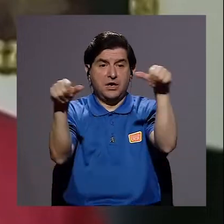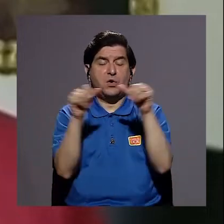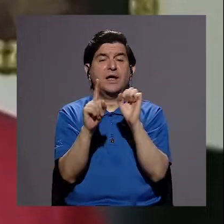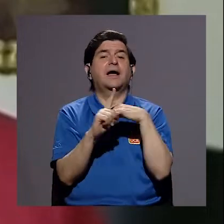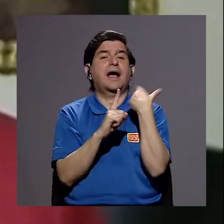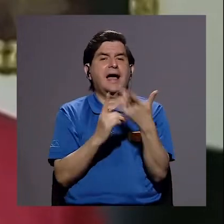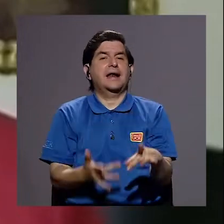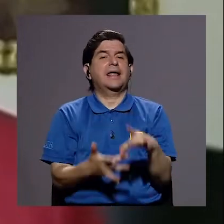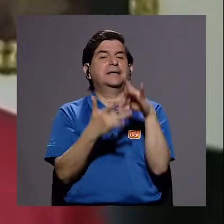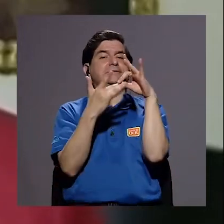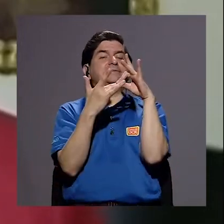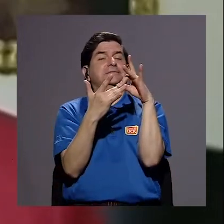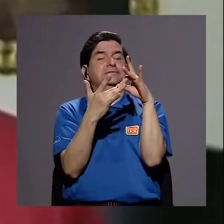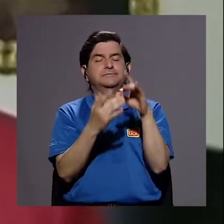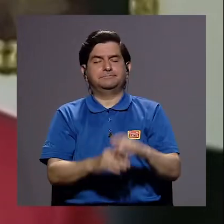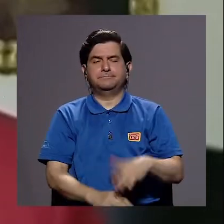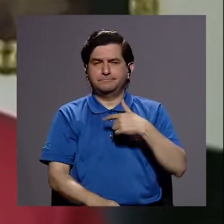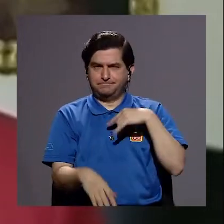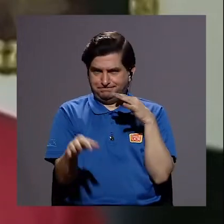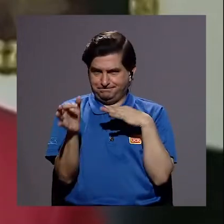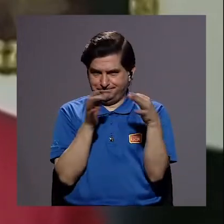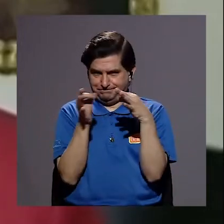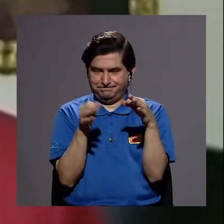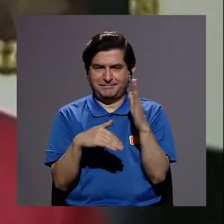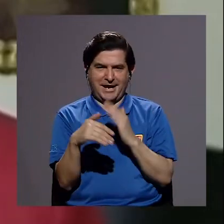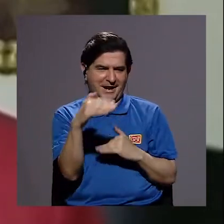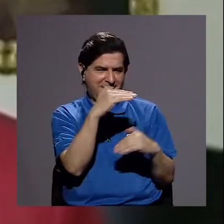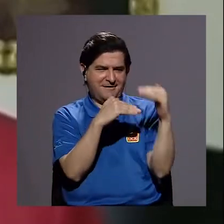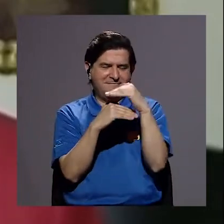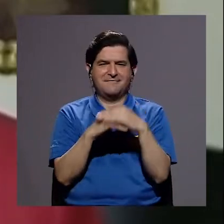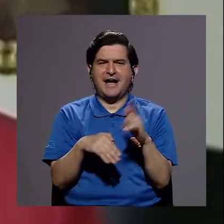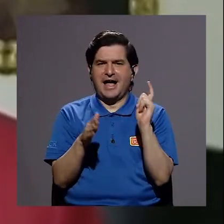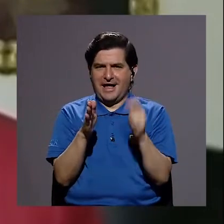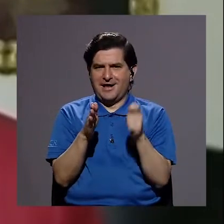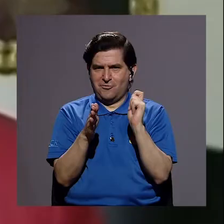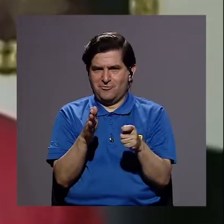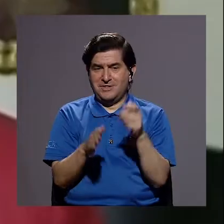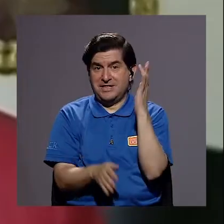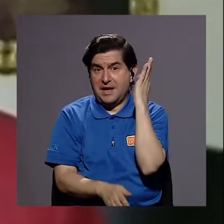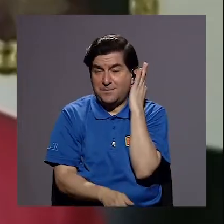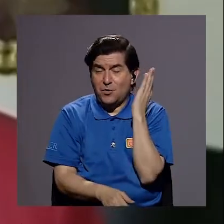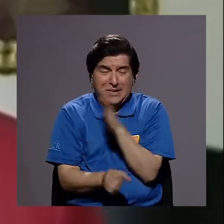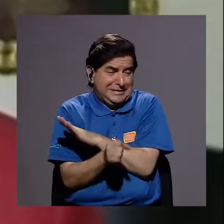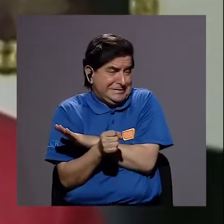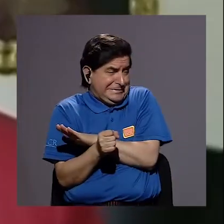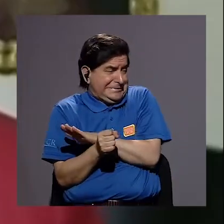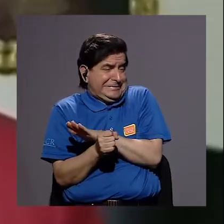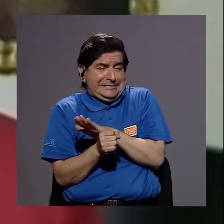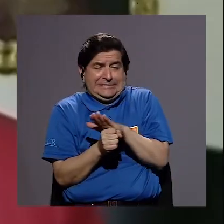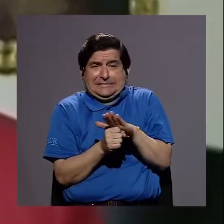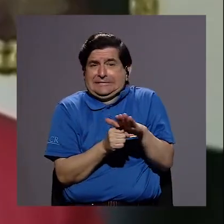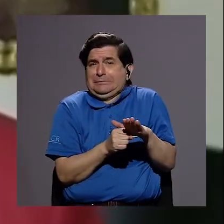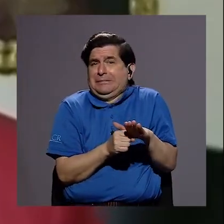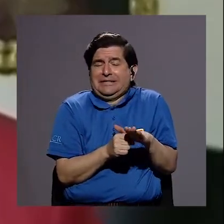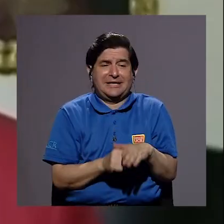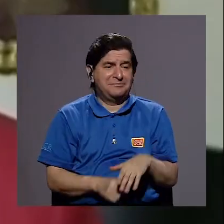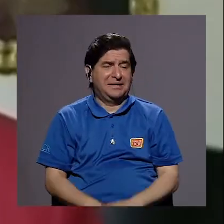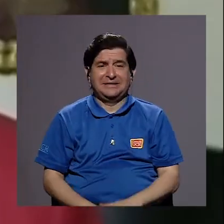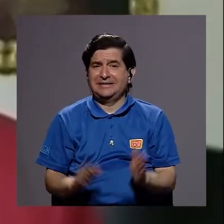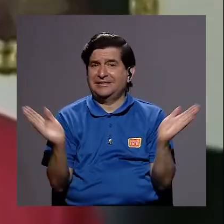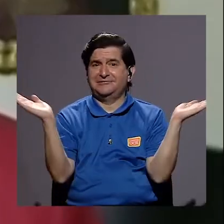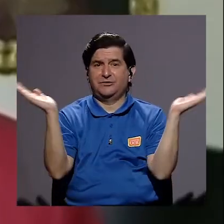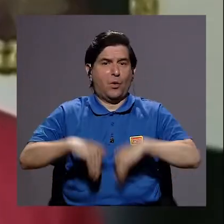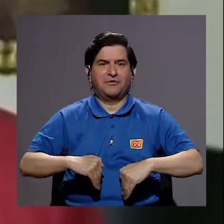las áreas sociales. He de decirle que en la Facultad de Derecho las mujeres absolutamente brillaban por